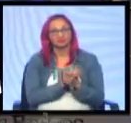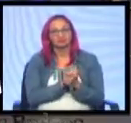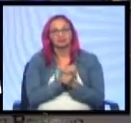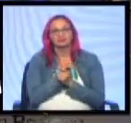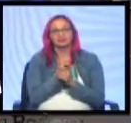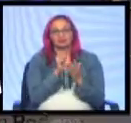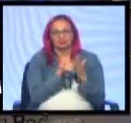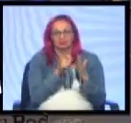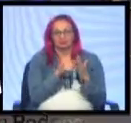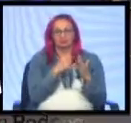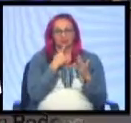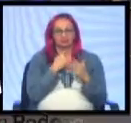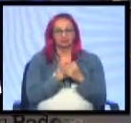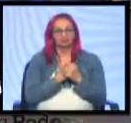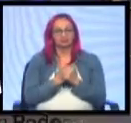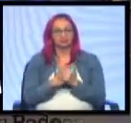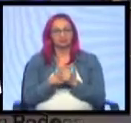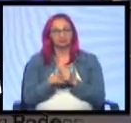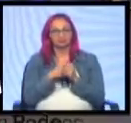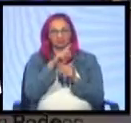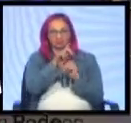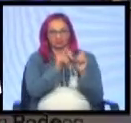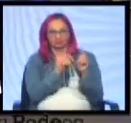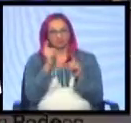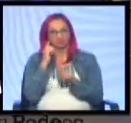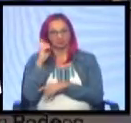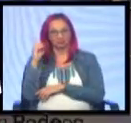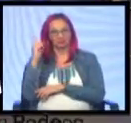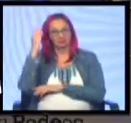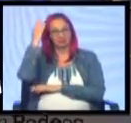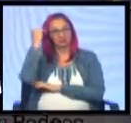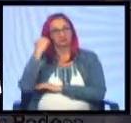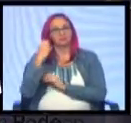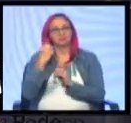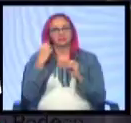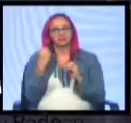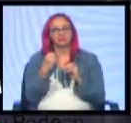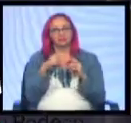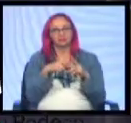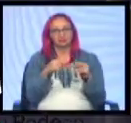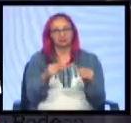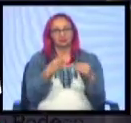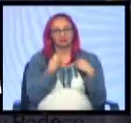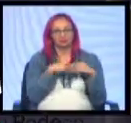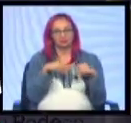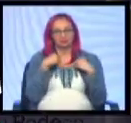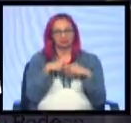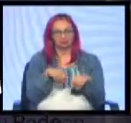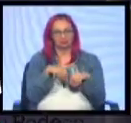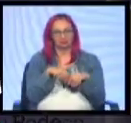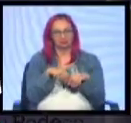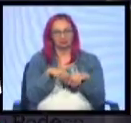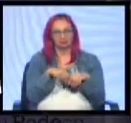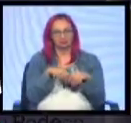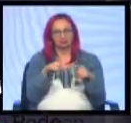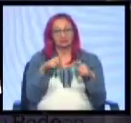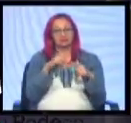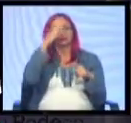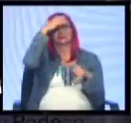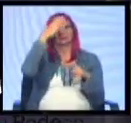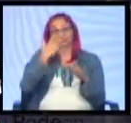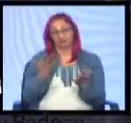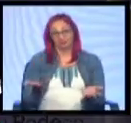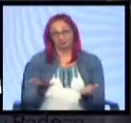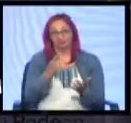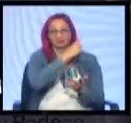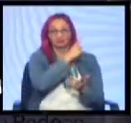Soto escribe y dice: una pregunta para doña Delia, ¿por qué hay tanto nicaragüense vendiendo lotería? Se supone que